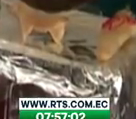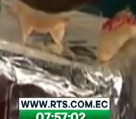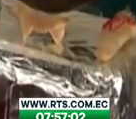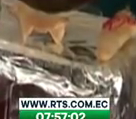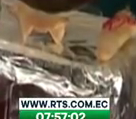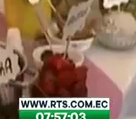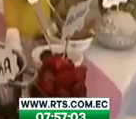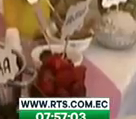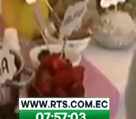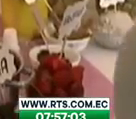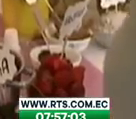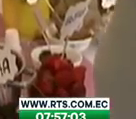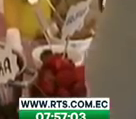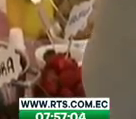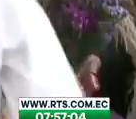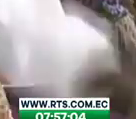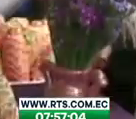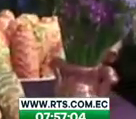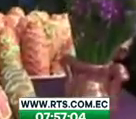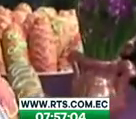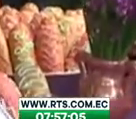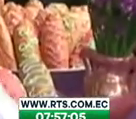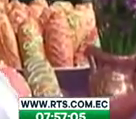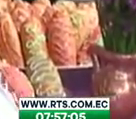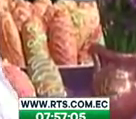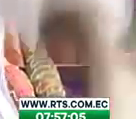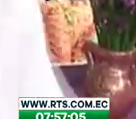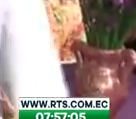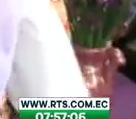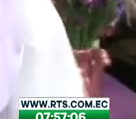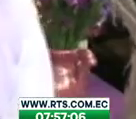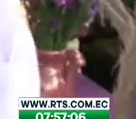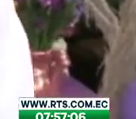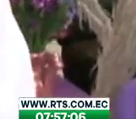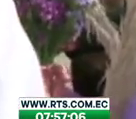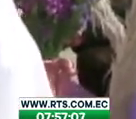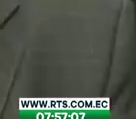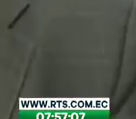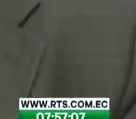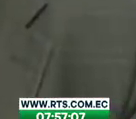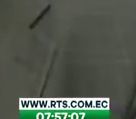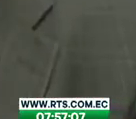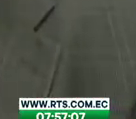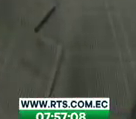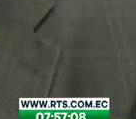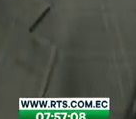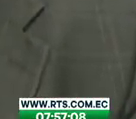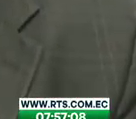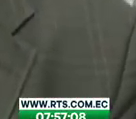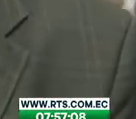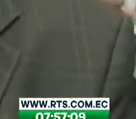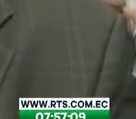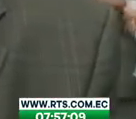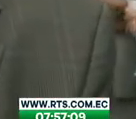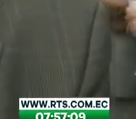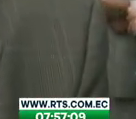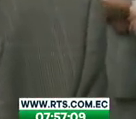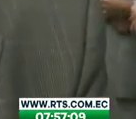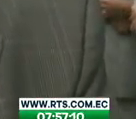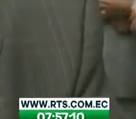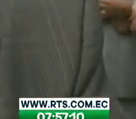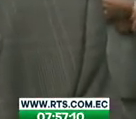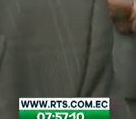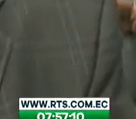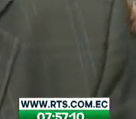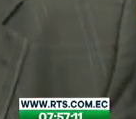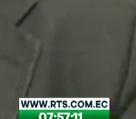de Chimbacalle, el segundo lugar fue para San Roque y el tercero el mercado América. Potenciar los mercados, darnos cuenta de que los mercados